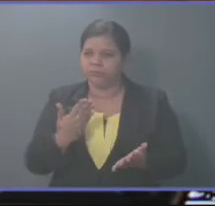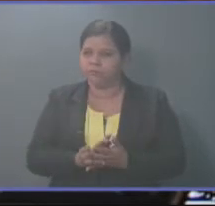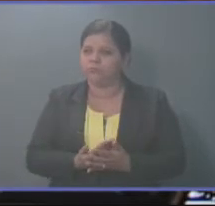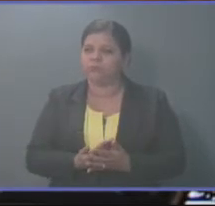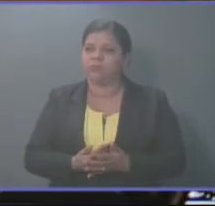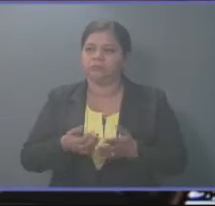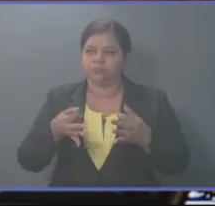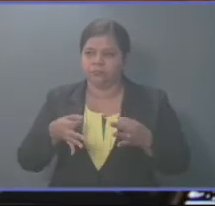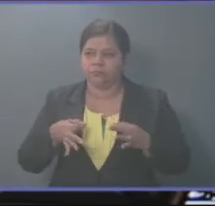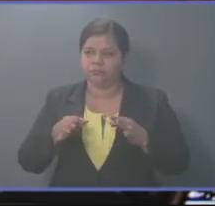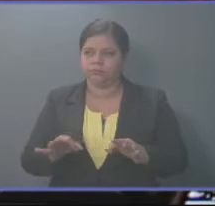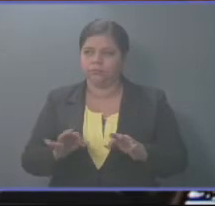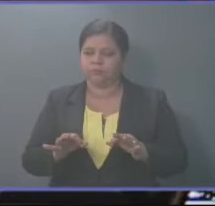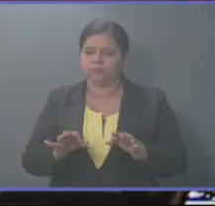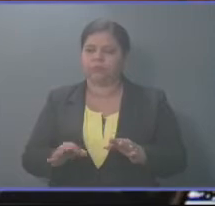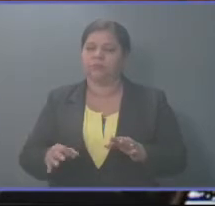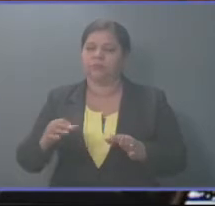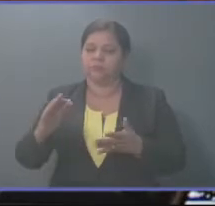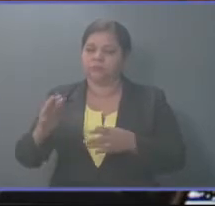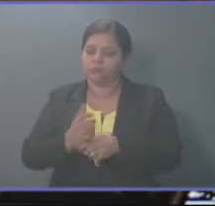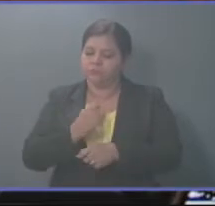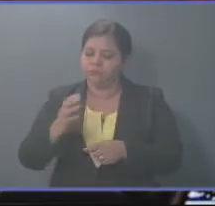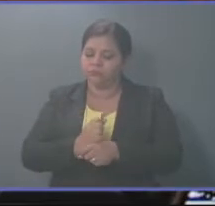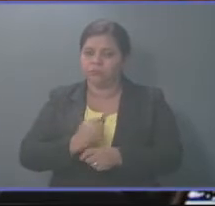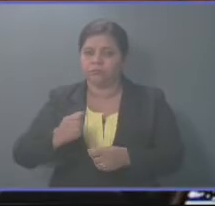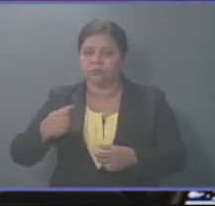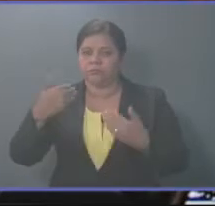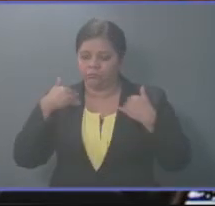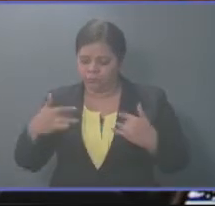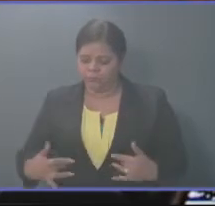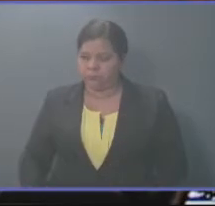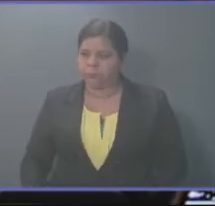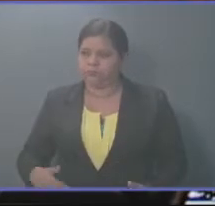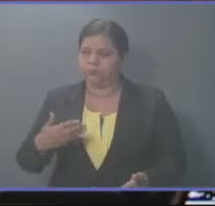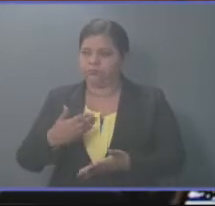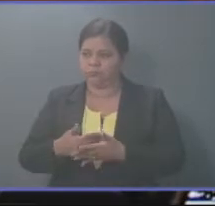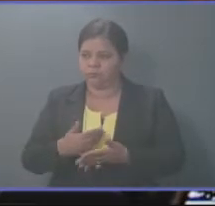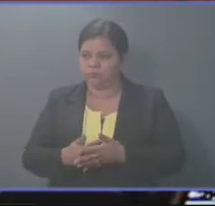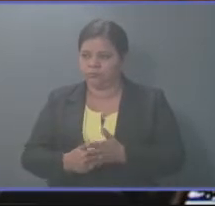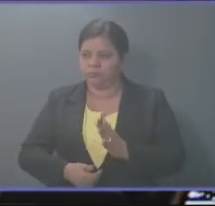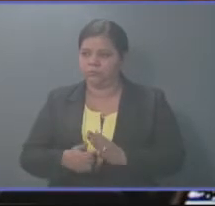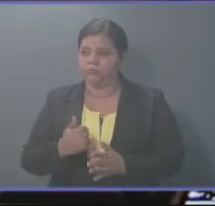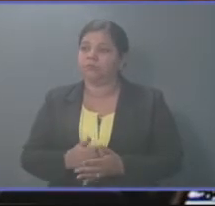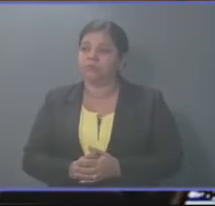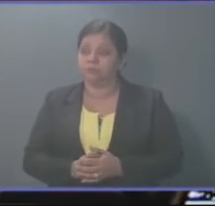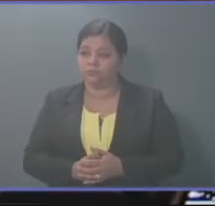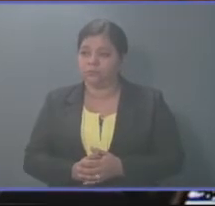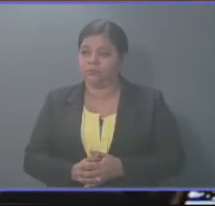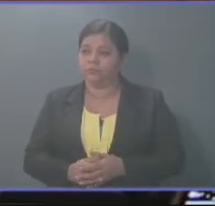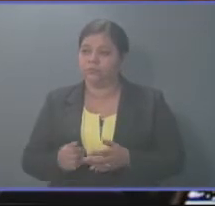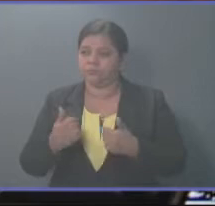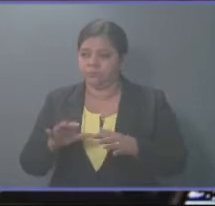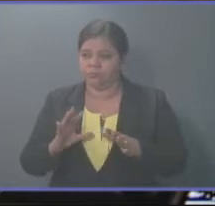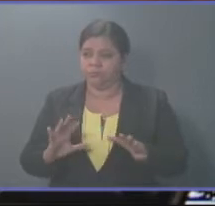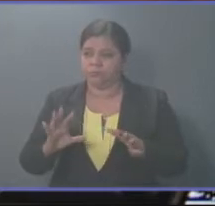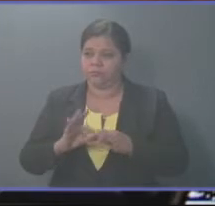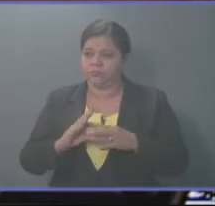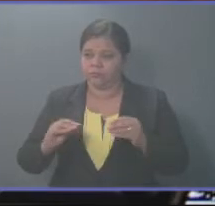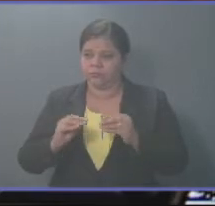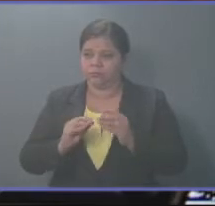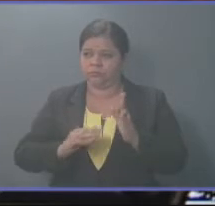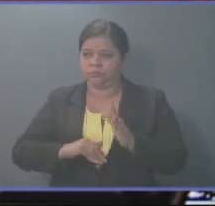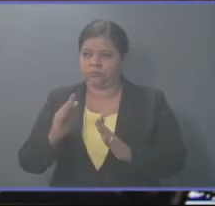perjuicio o abuso físico o mental, descuido o trato negligente, malos tratos o